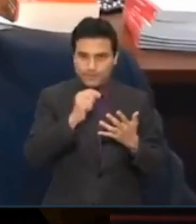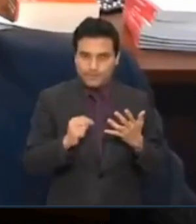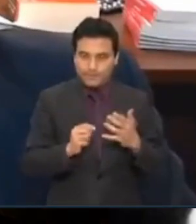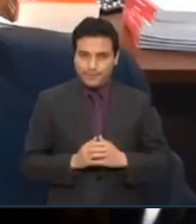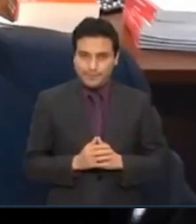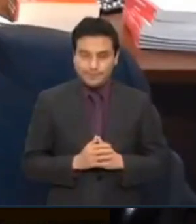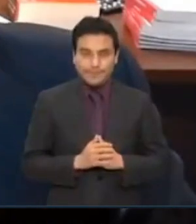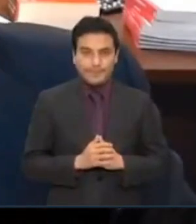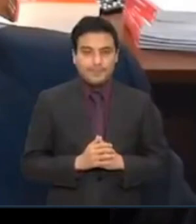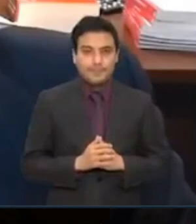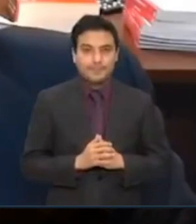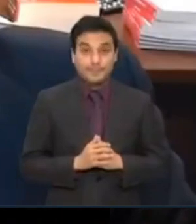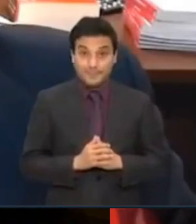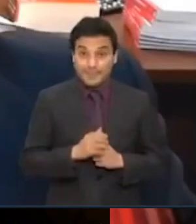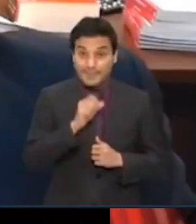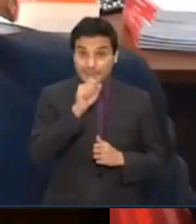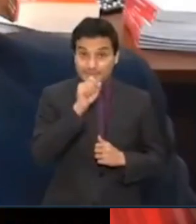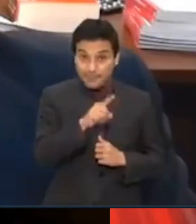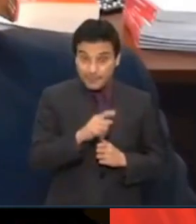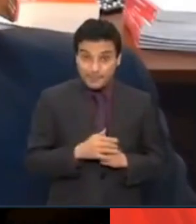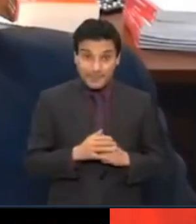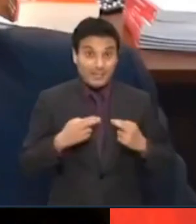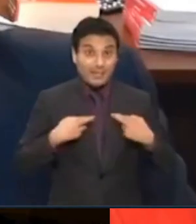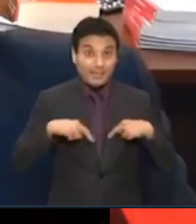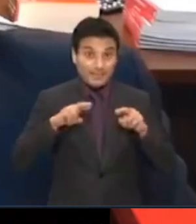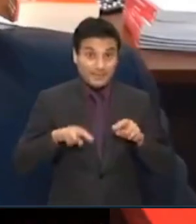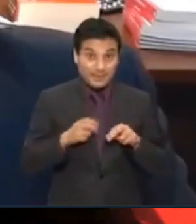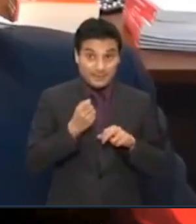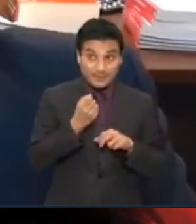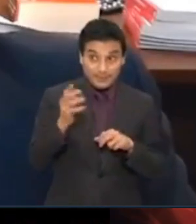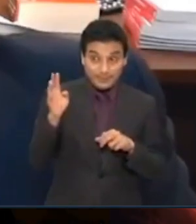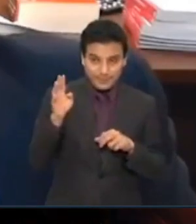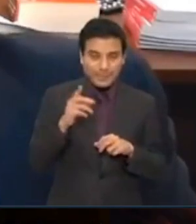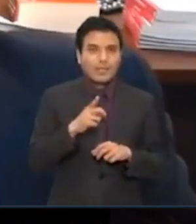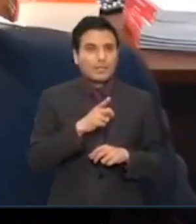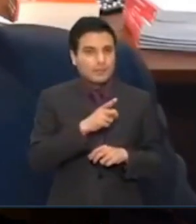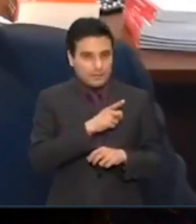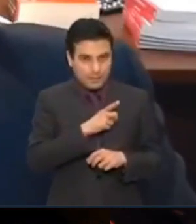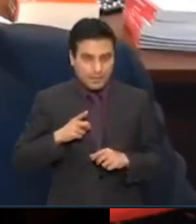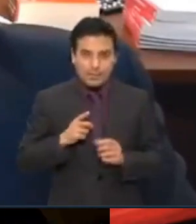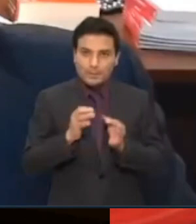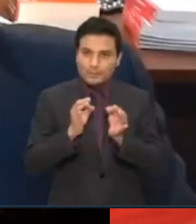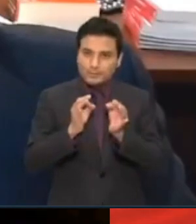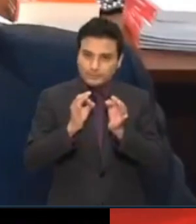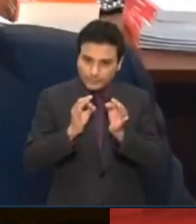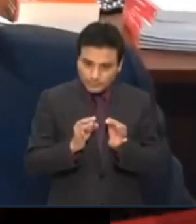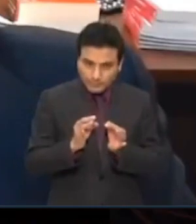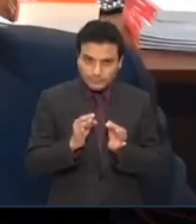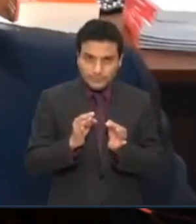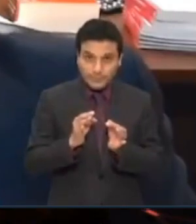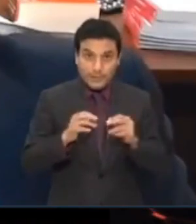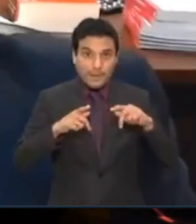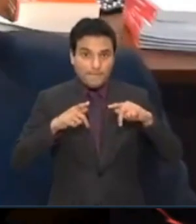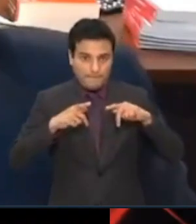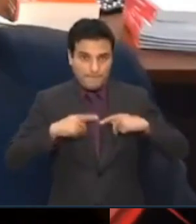por estos. Pero además que estos representantes reflejen efectivamente las diversas orientaciones presentes